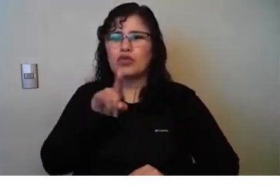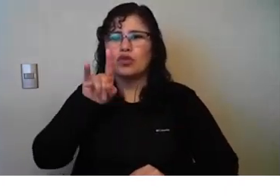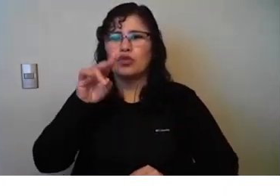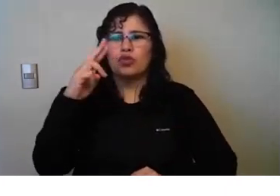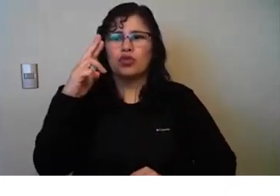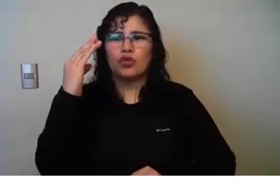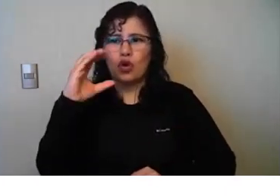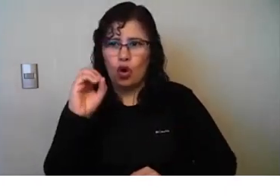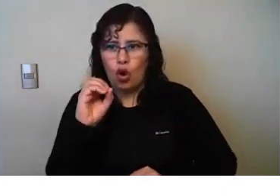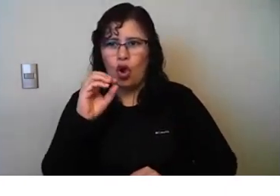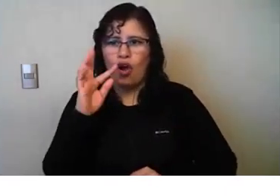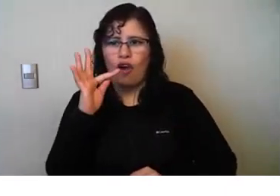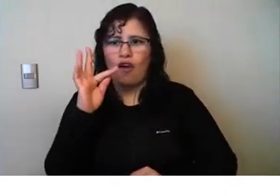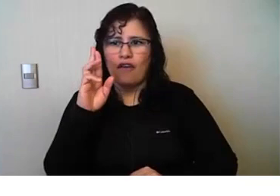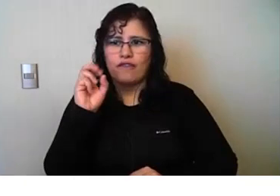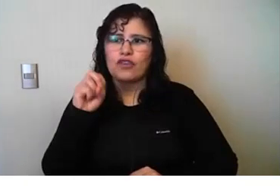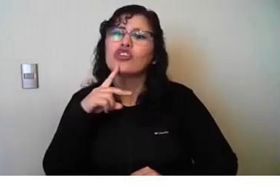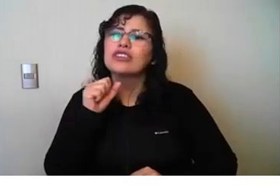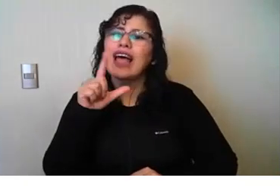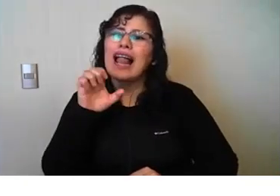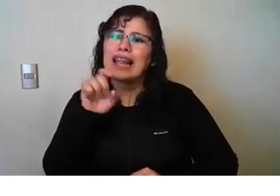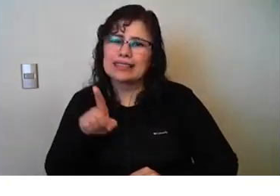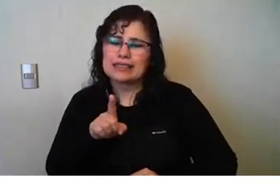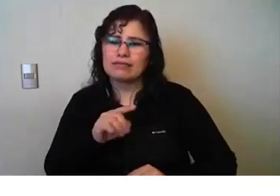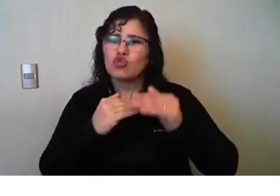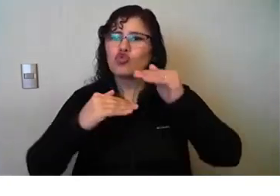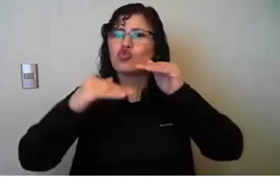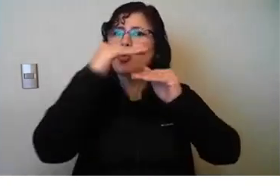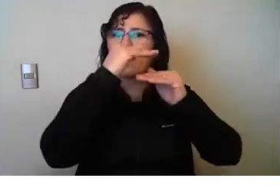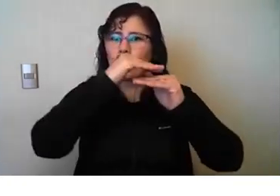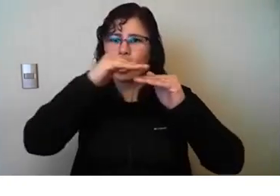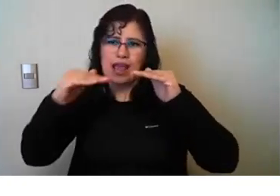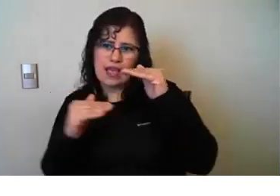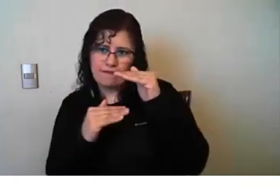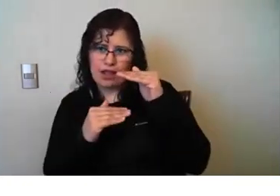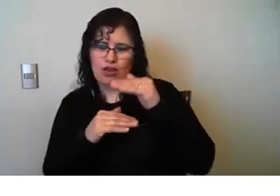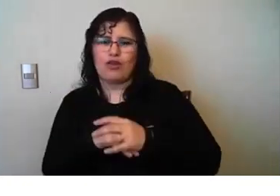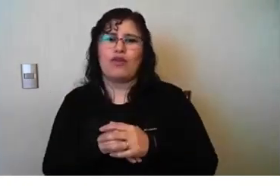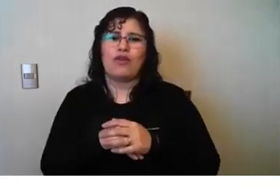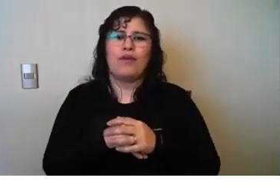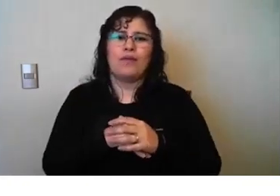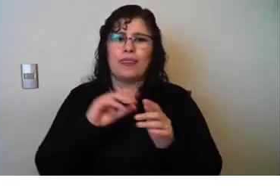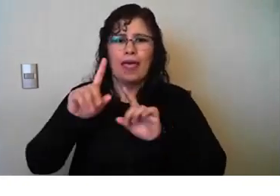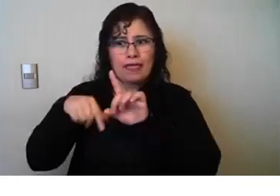superior, uno inferior. Y tenemos otro elemento,